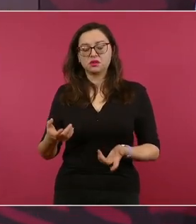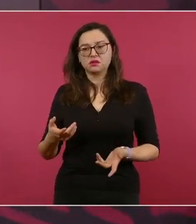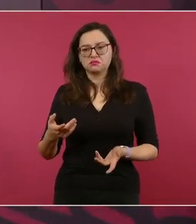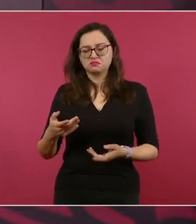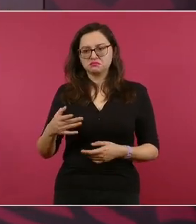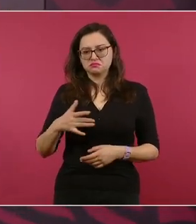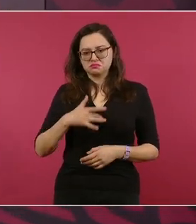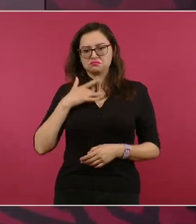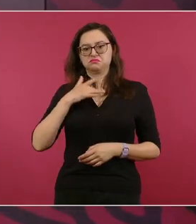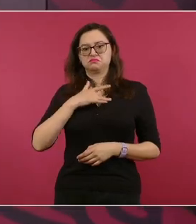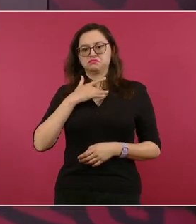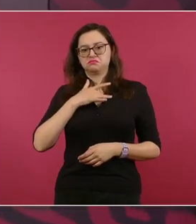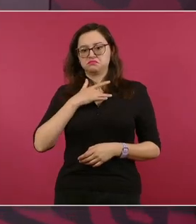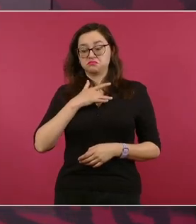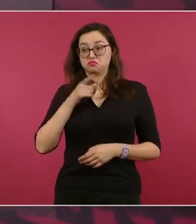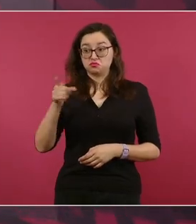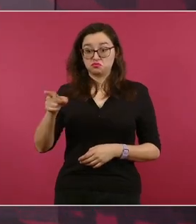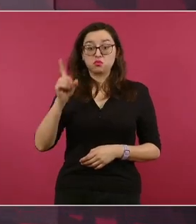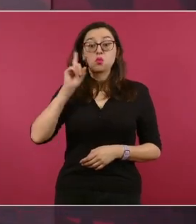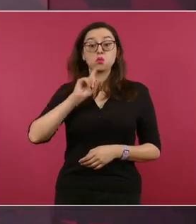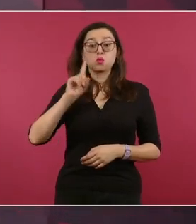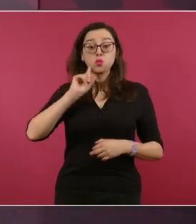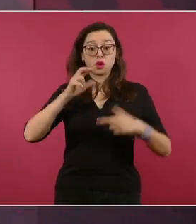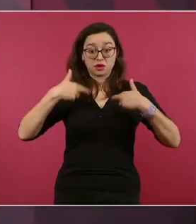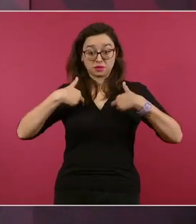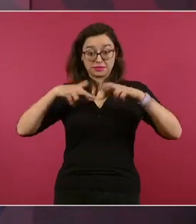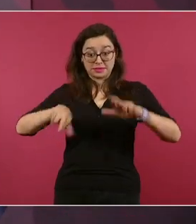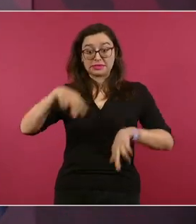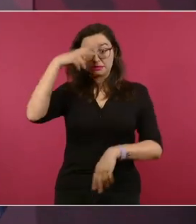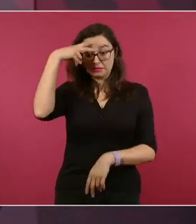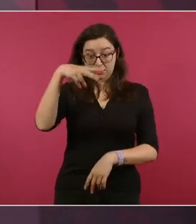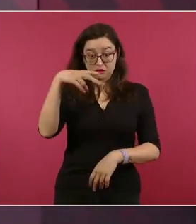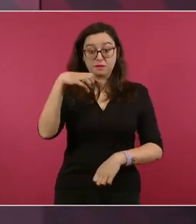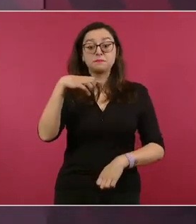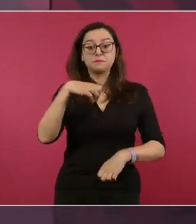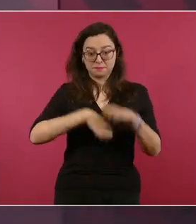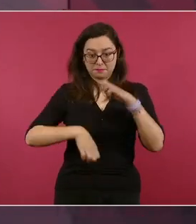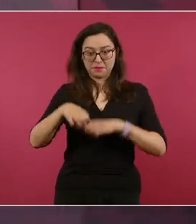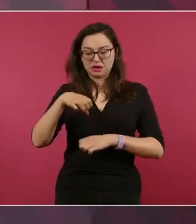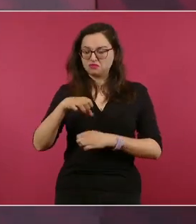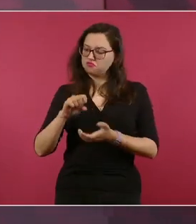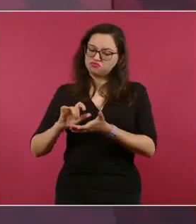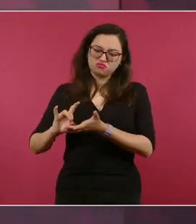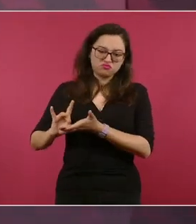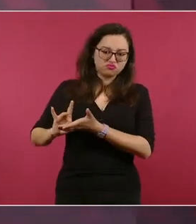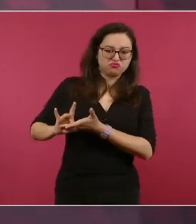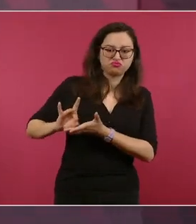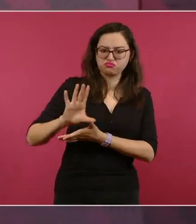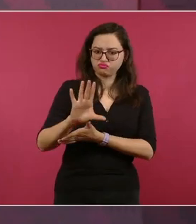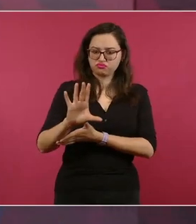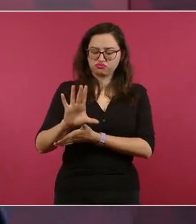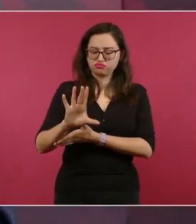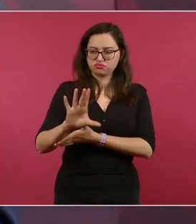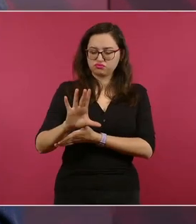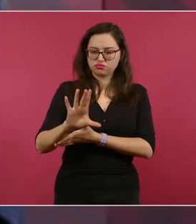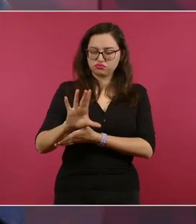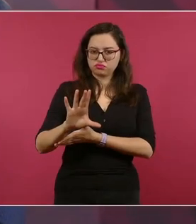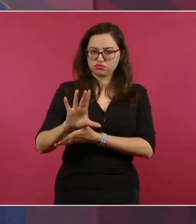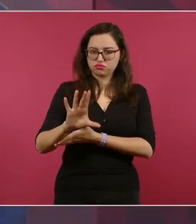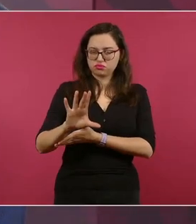declarar non grata a la embajadora, pues nosotros, para